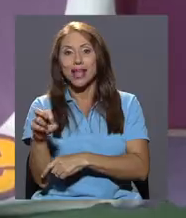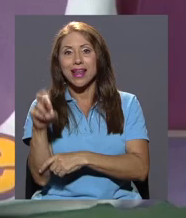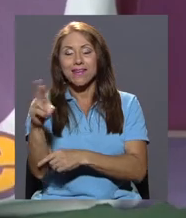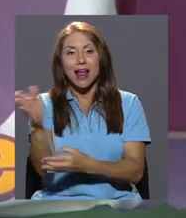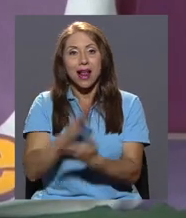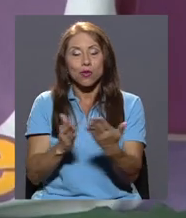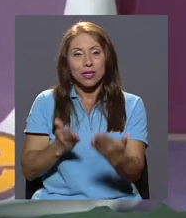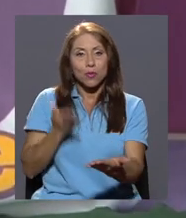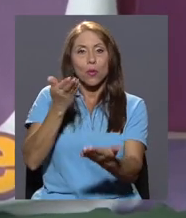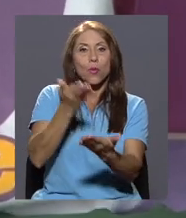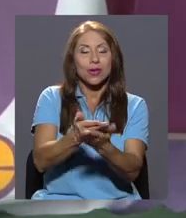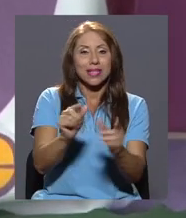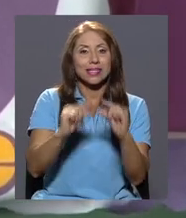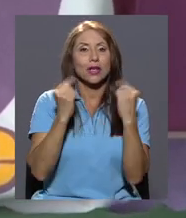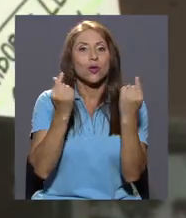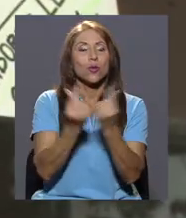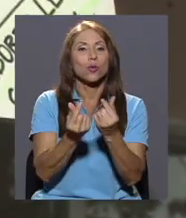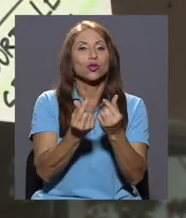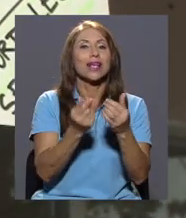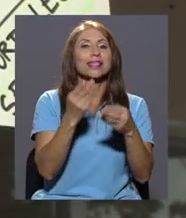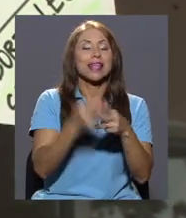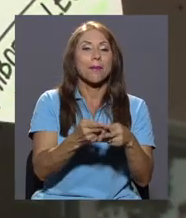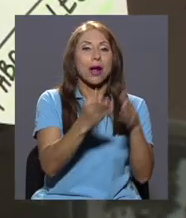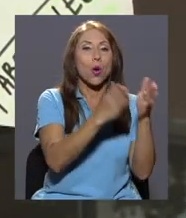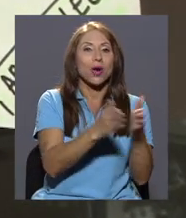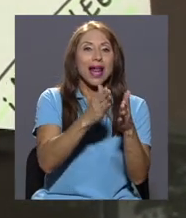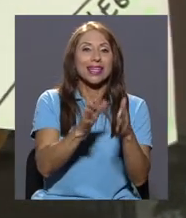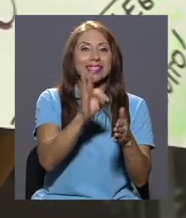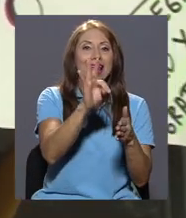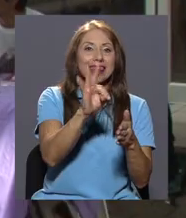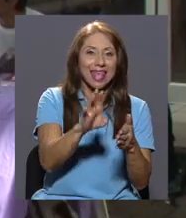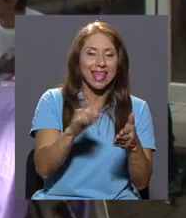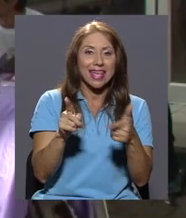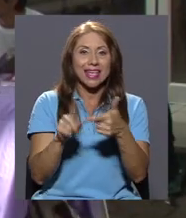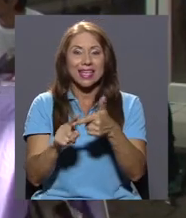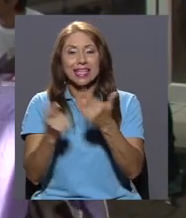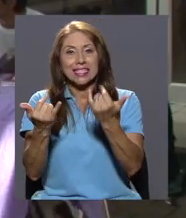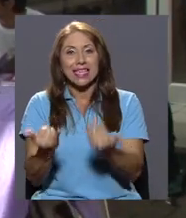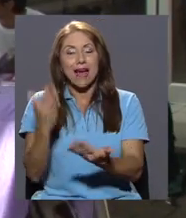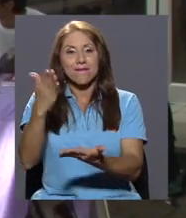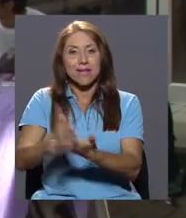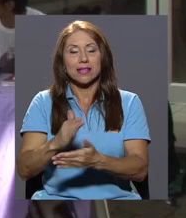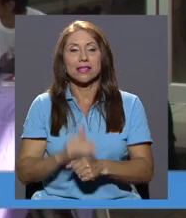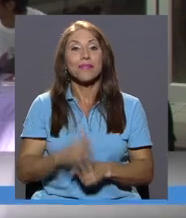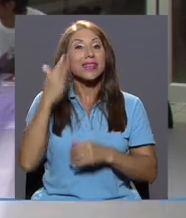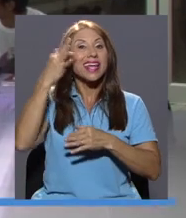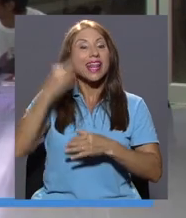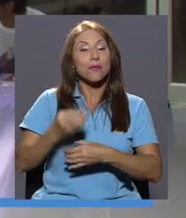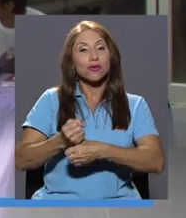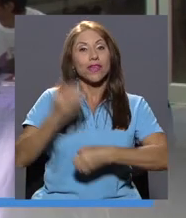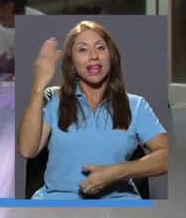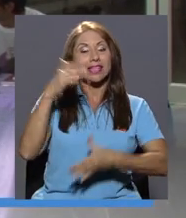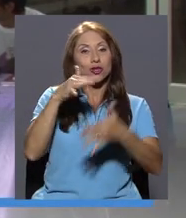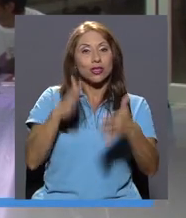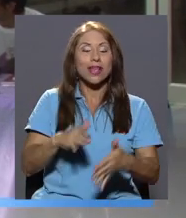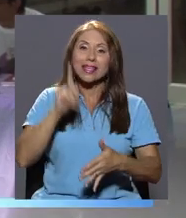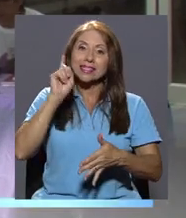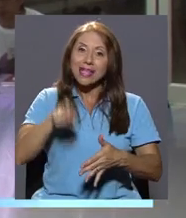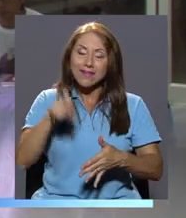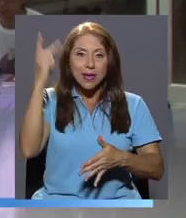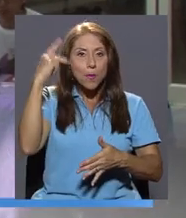de las propuestas de las agrupaciones Organízate y Ya Basta. Creemos que la Federación de Estudiantes debe ser un órgano político y